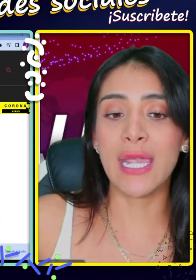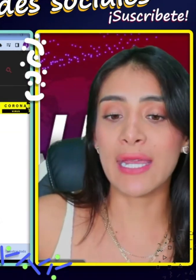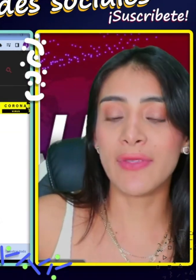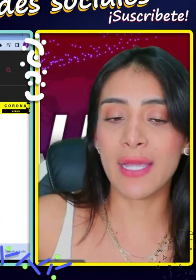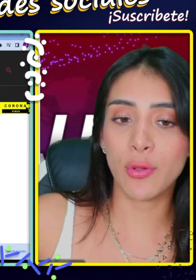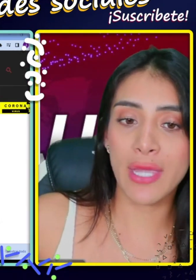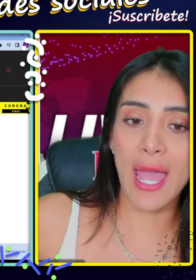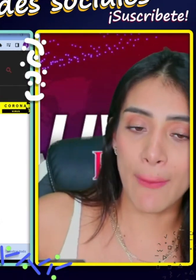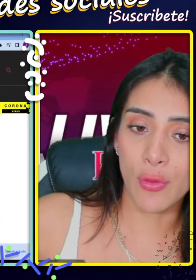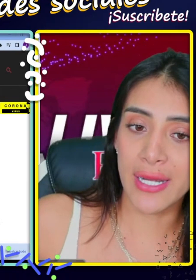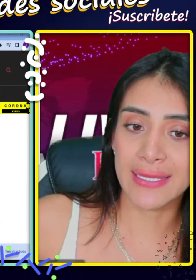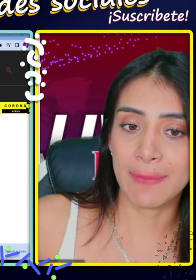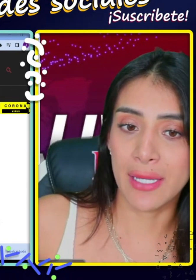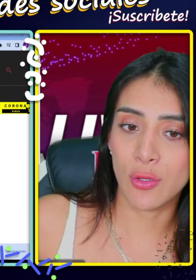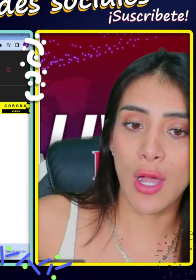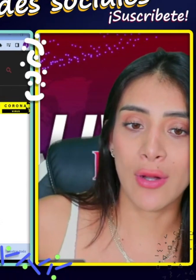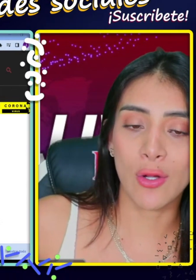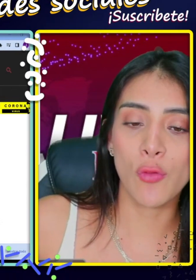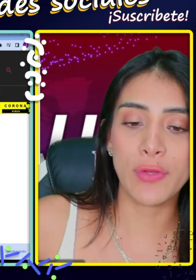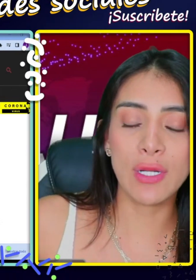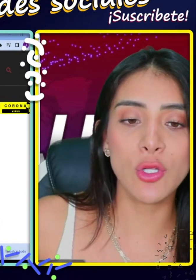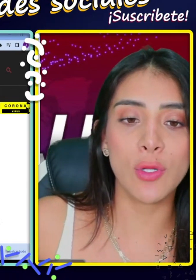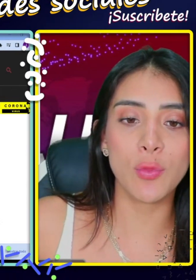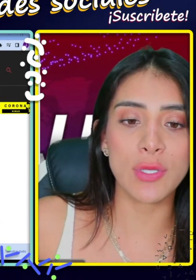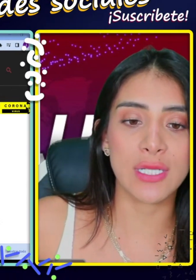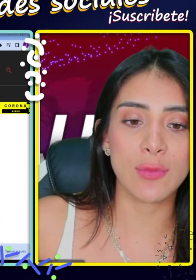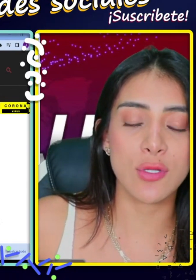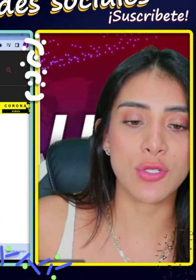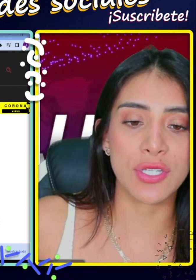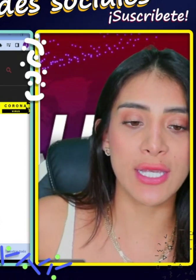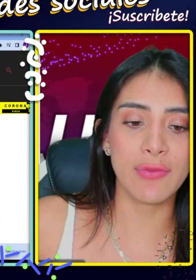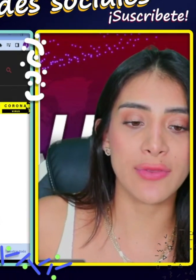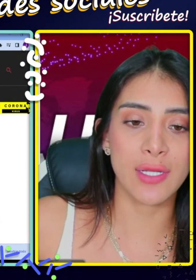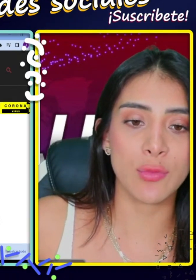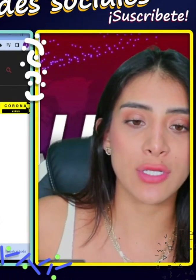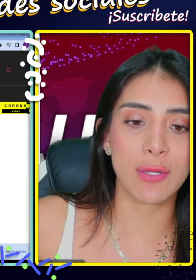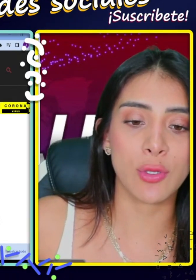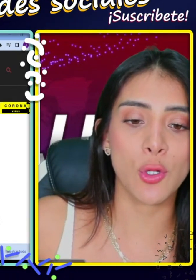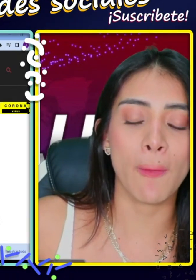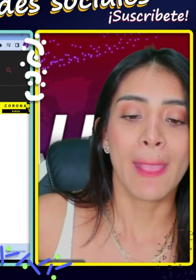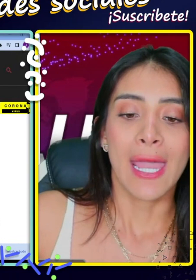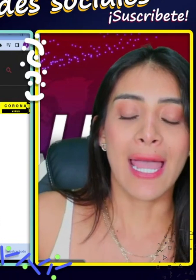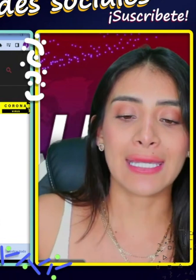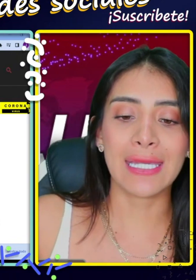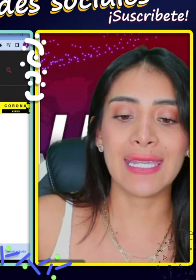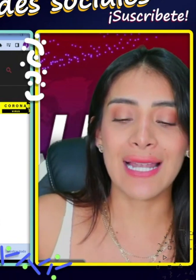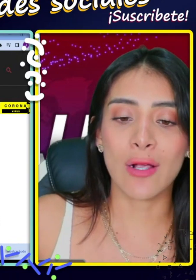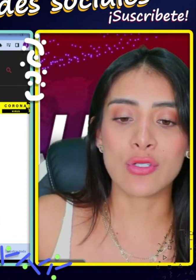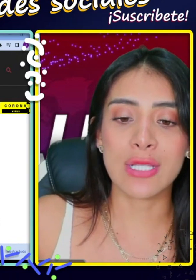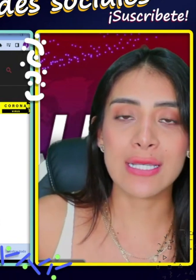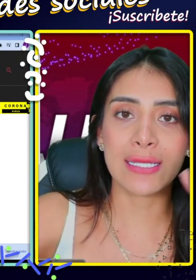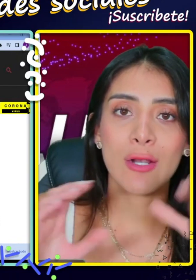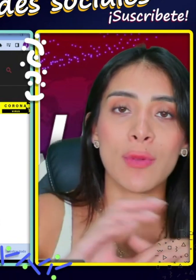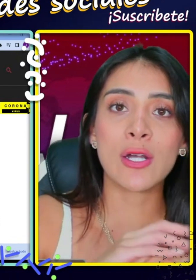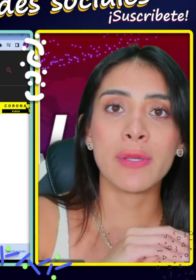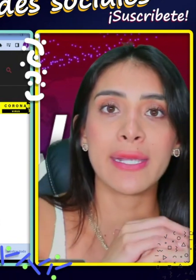Y hay gente que apoya a Monreal también, ¿no? Ahora, continuando, bueno, pues tenemos lo siguiente. Tenemos que, bueno, aquí la